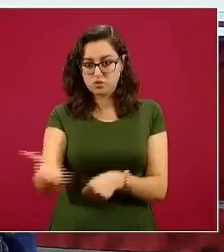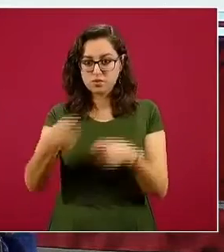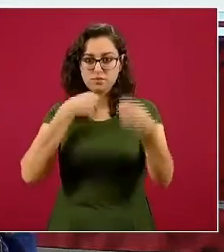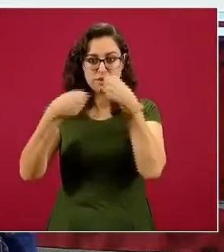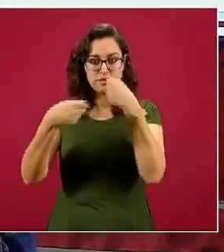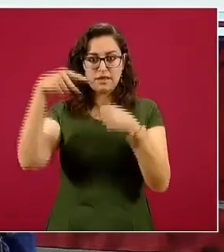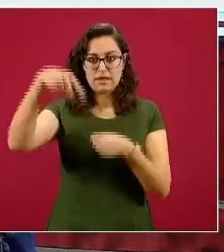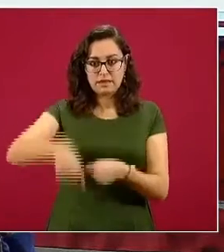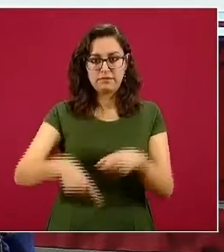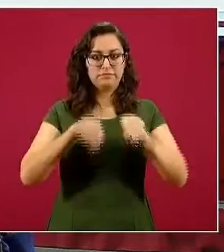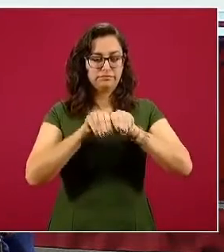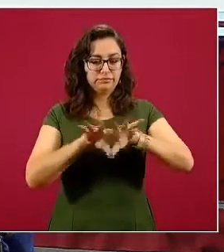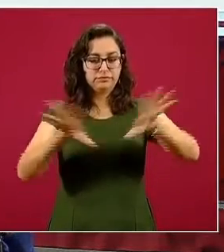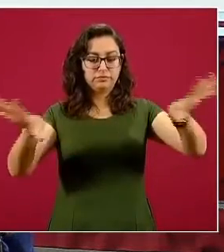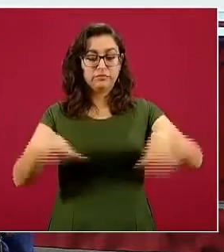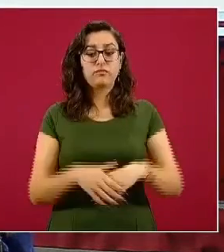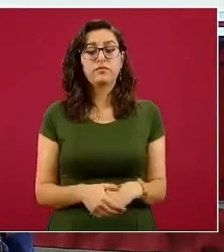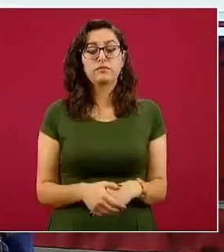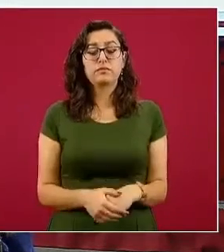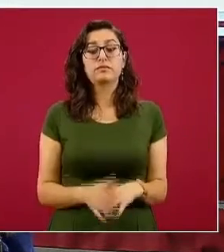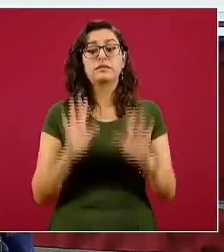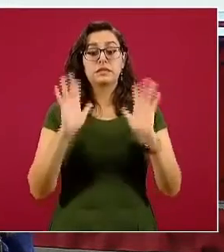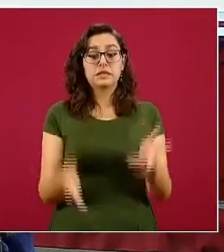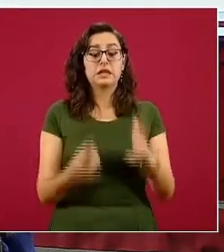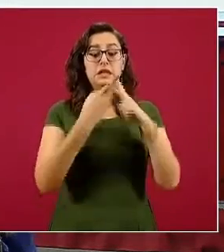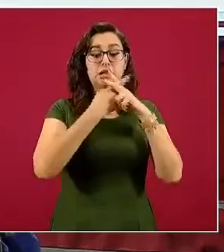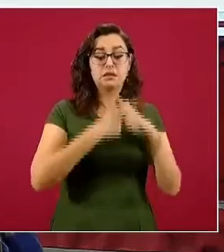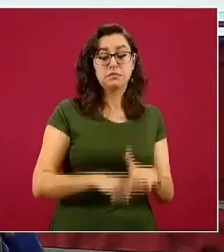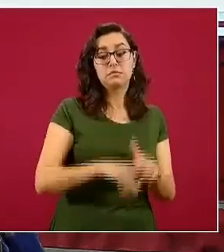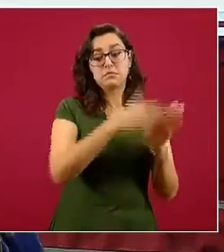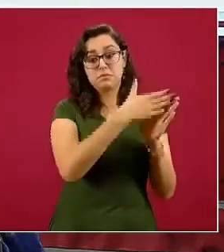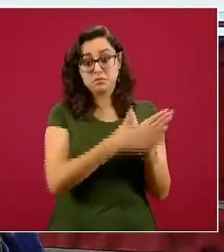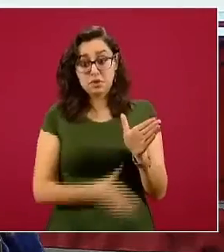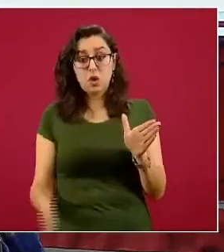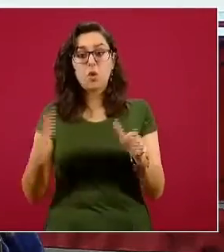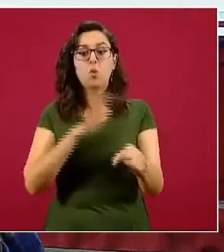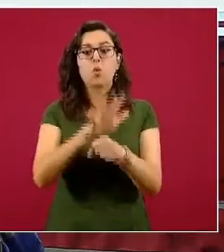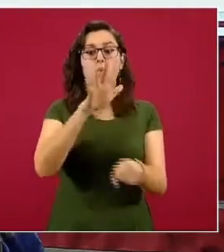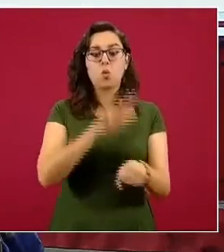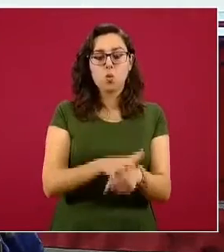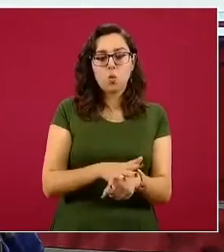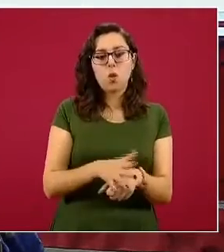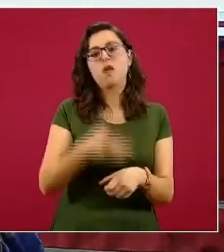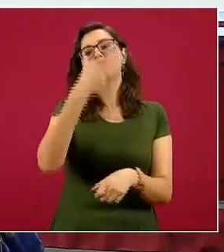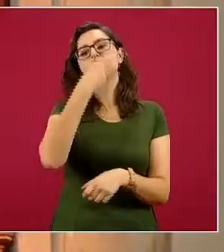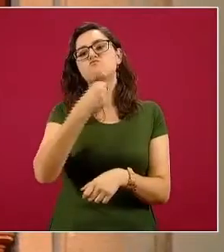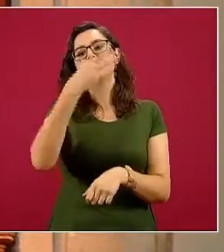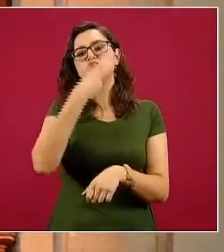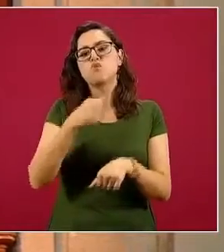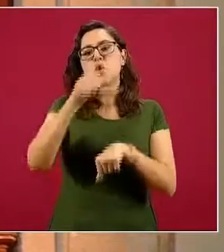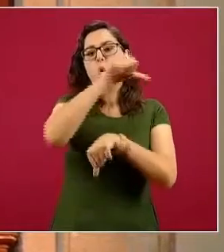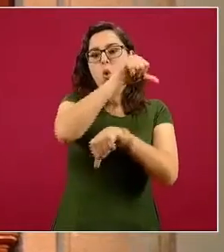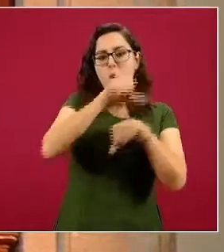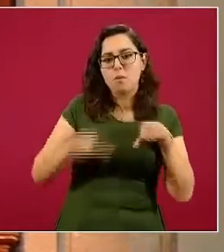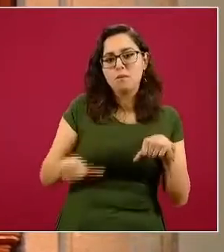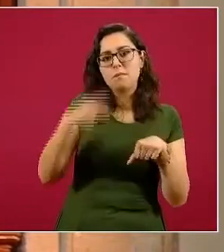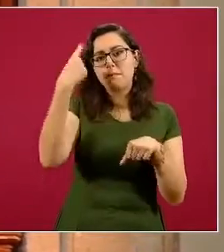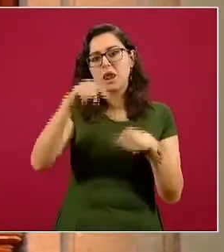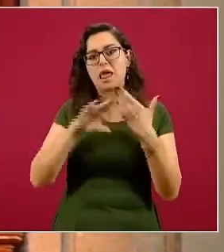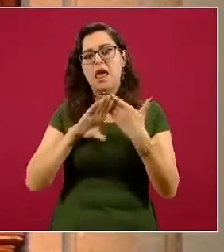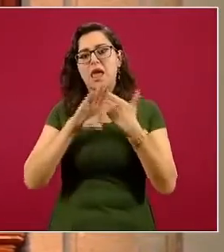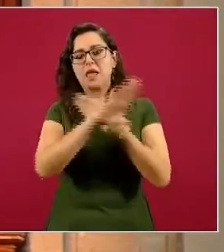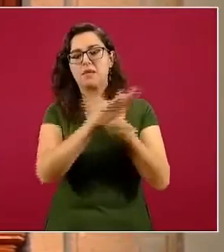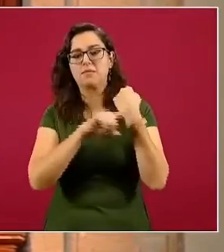noche. Estamos anunciando las jornadas intensivas de vasectomía sin bisturí que iniciarán a partir del